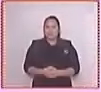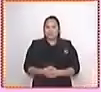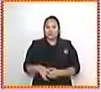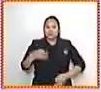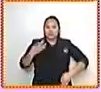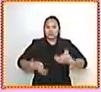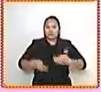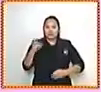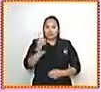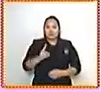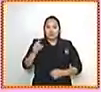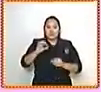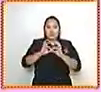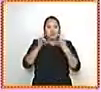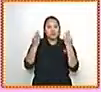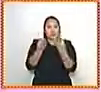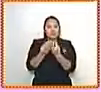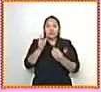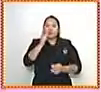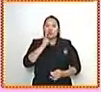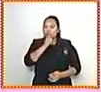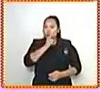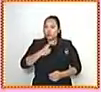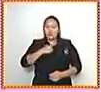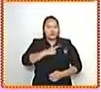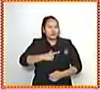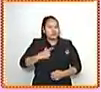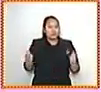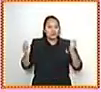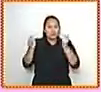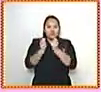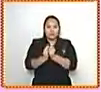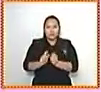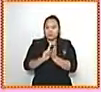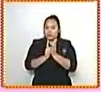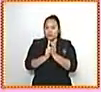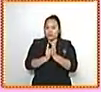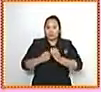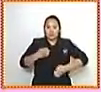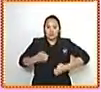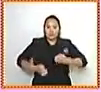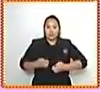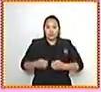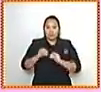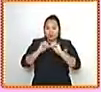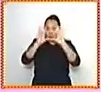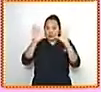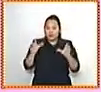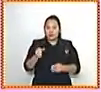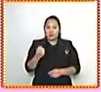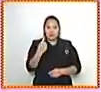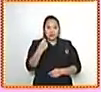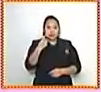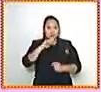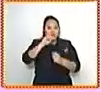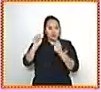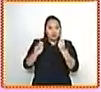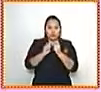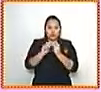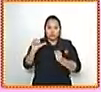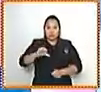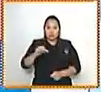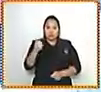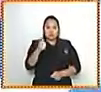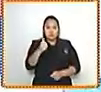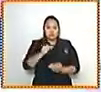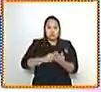Feliz domingo, familia. Qué gusto que nos estén acompañando en los minutos más emocionantes de la mañana. Ya son las 11 en punto de hoy, 10 de noviembre